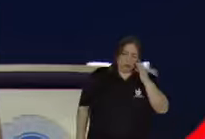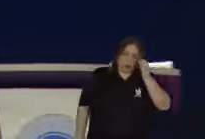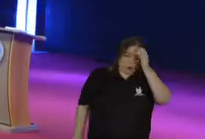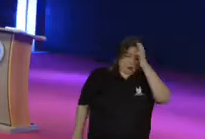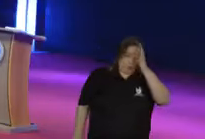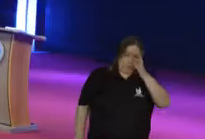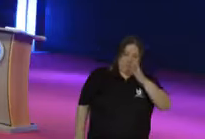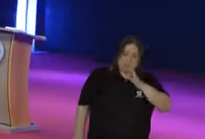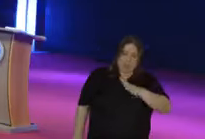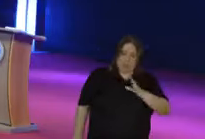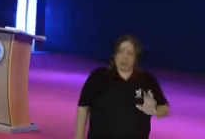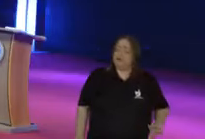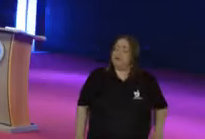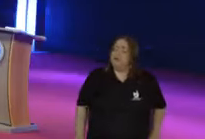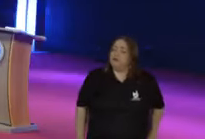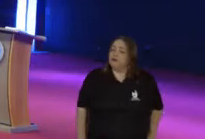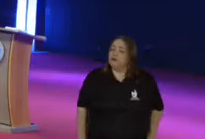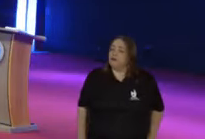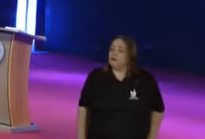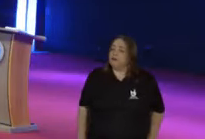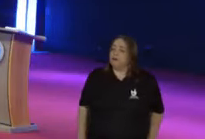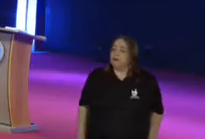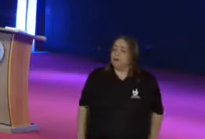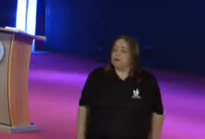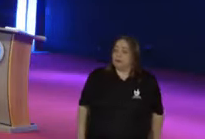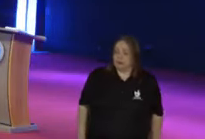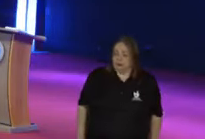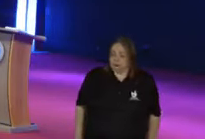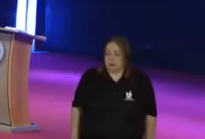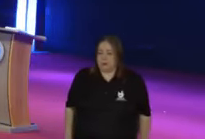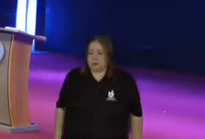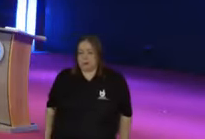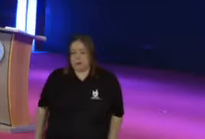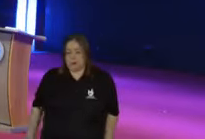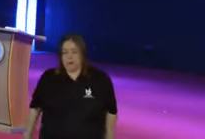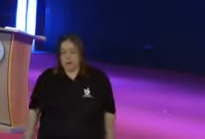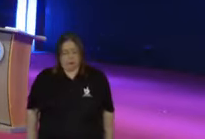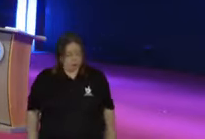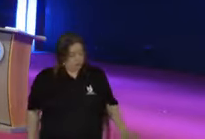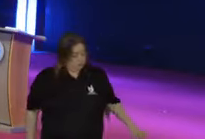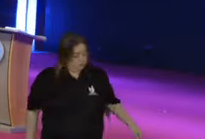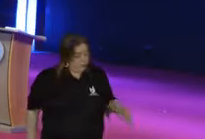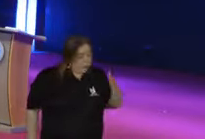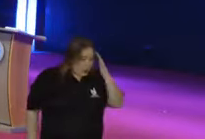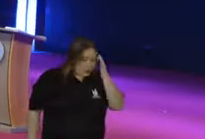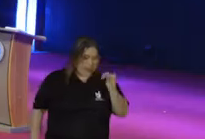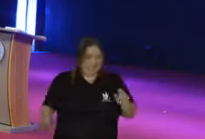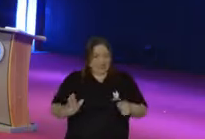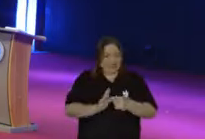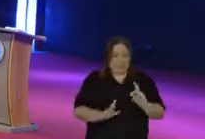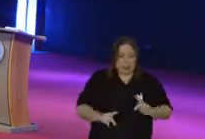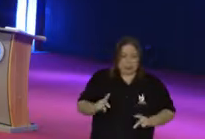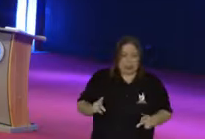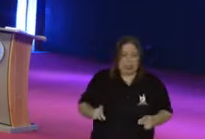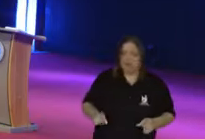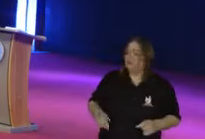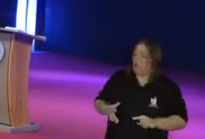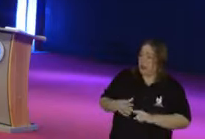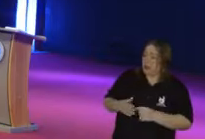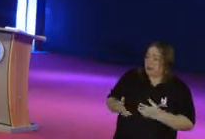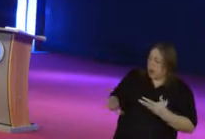peleas a veces entre muchachos comienzan con una provocación, movimiento de mandíbula y de ceja.